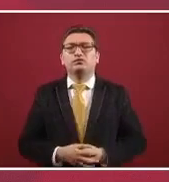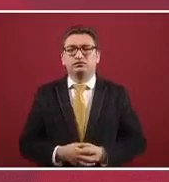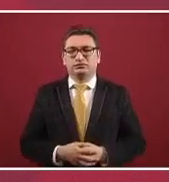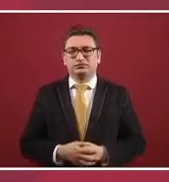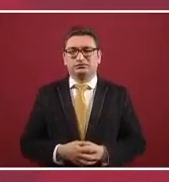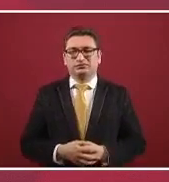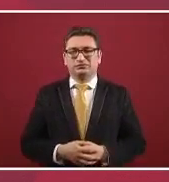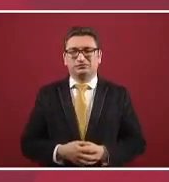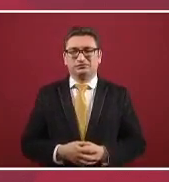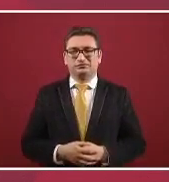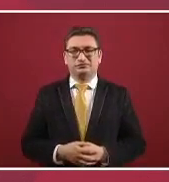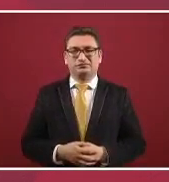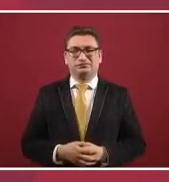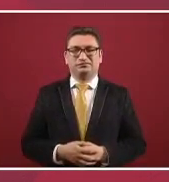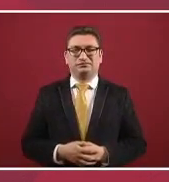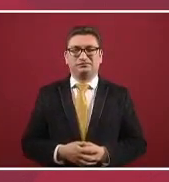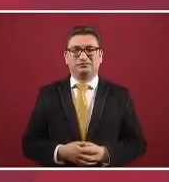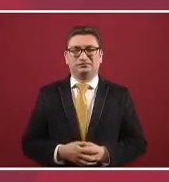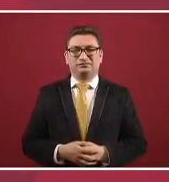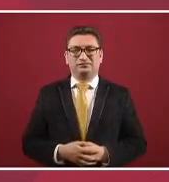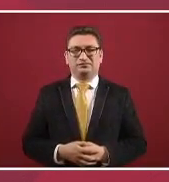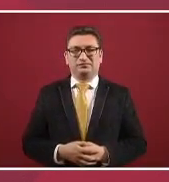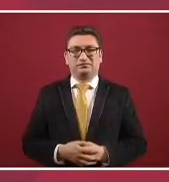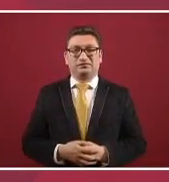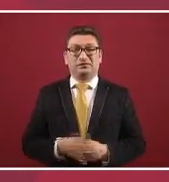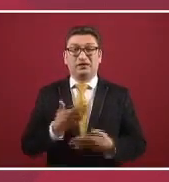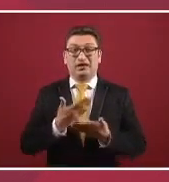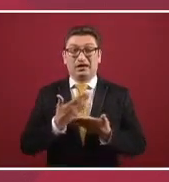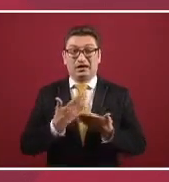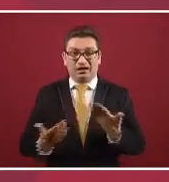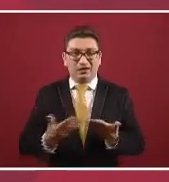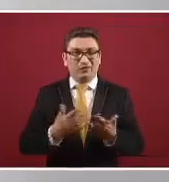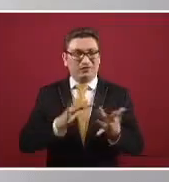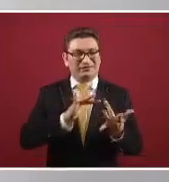Hay personajes en redes